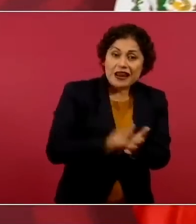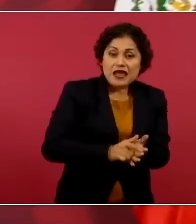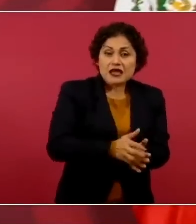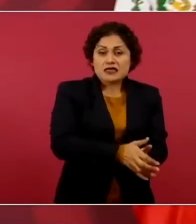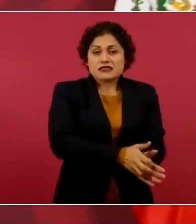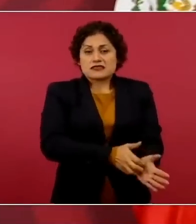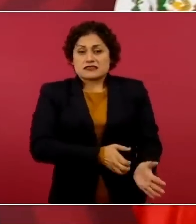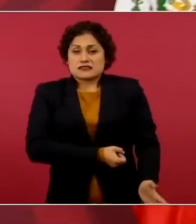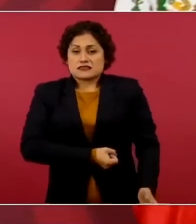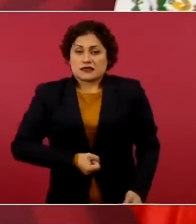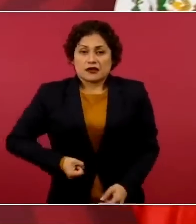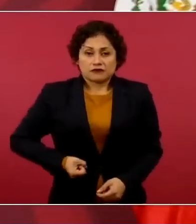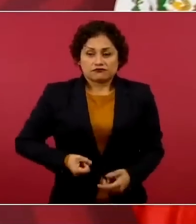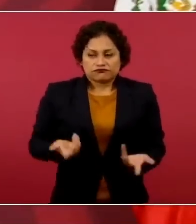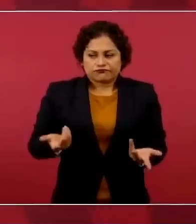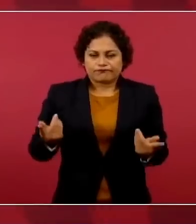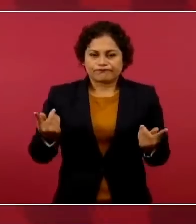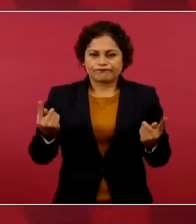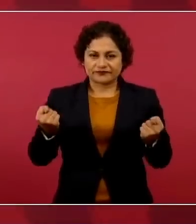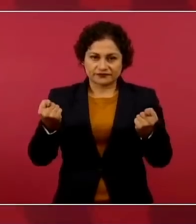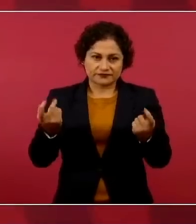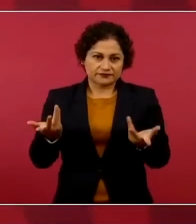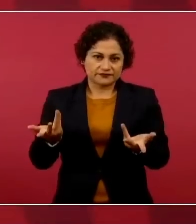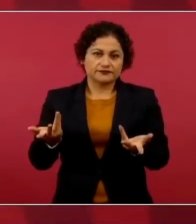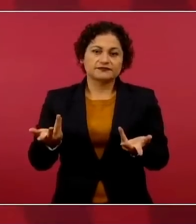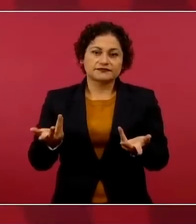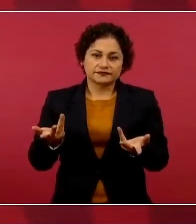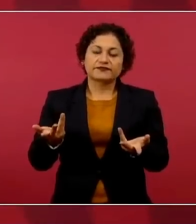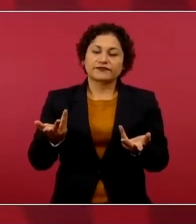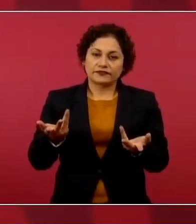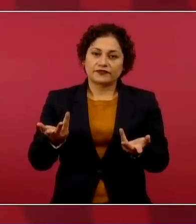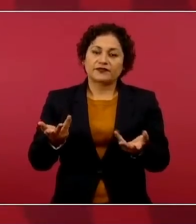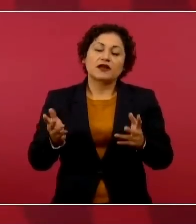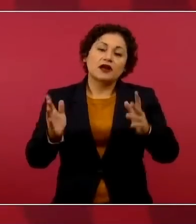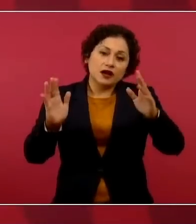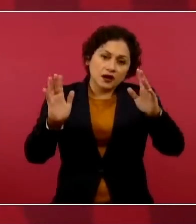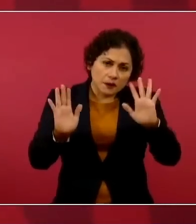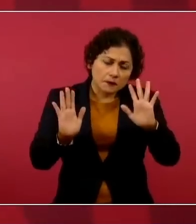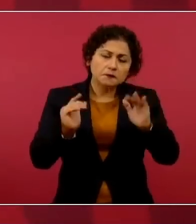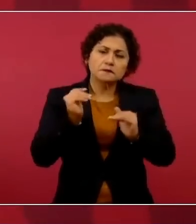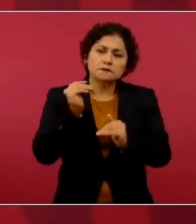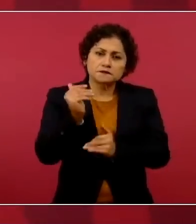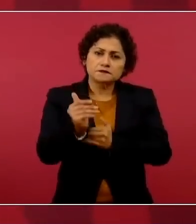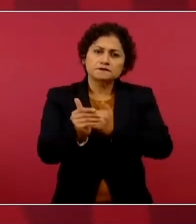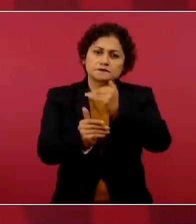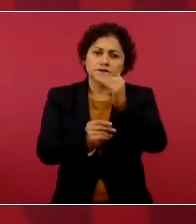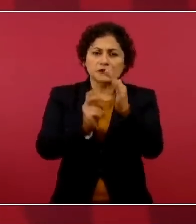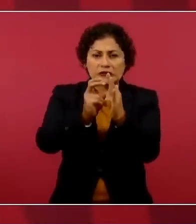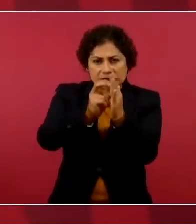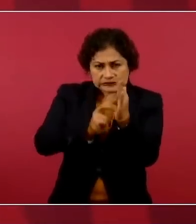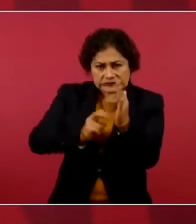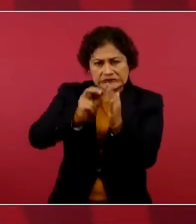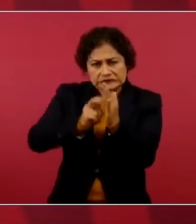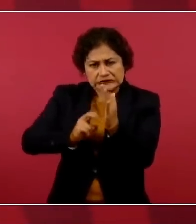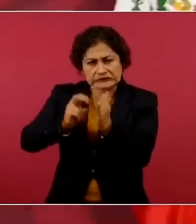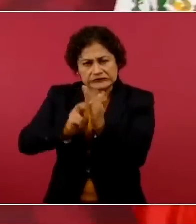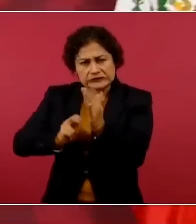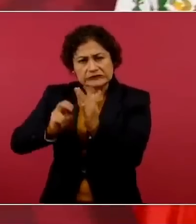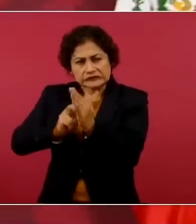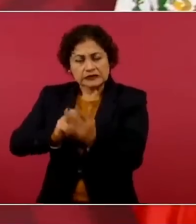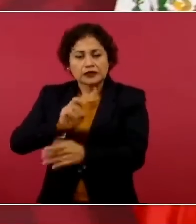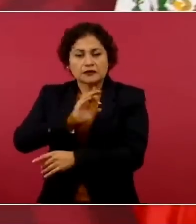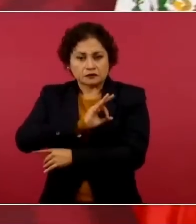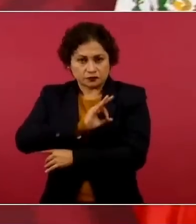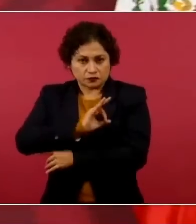Entonces, bueno, ahí hay posibilidad de hacer ajustes por todo el aparato que fueron